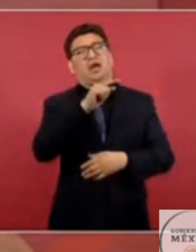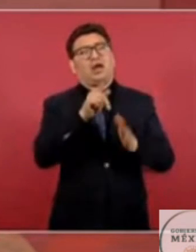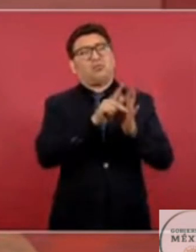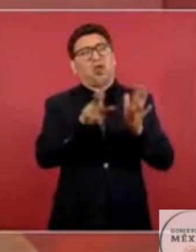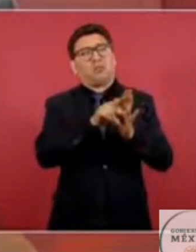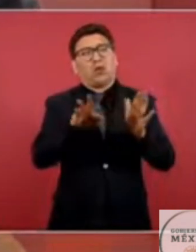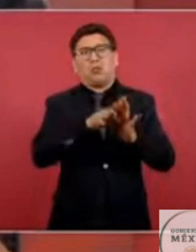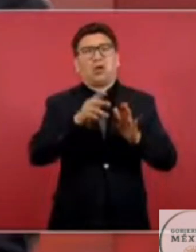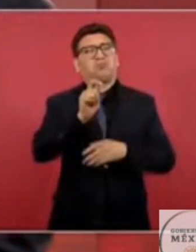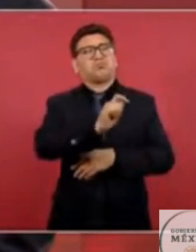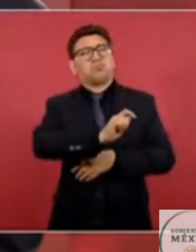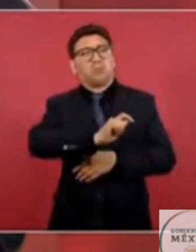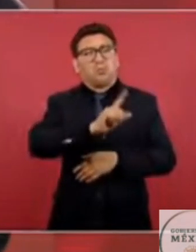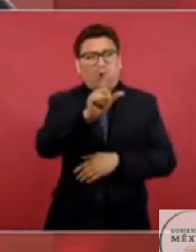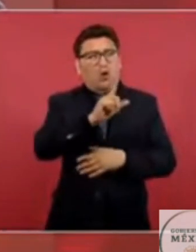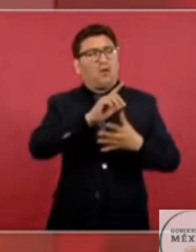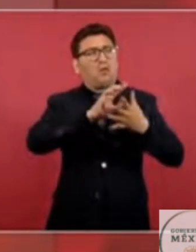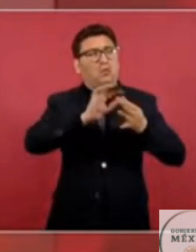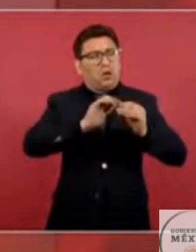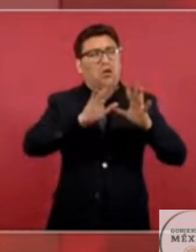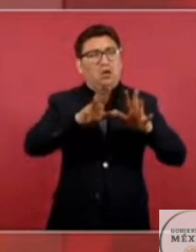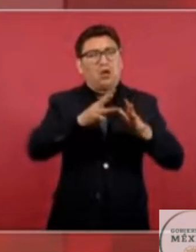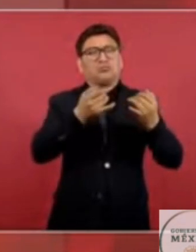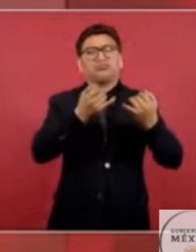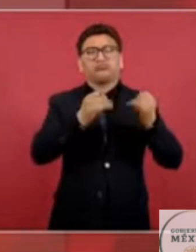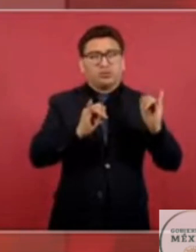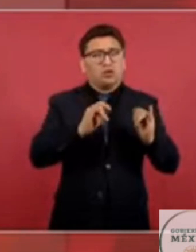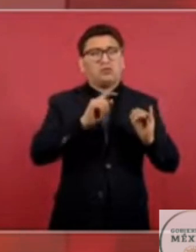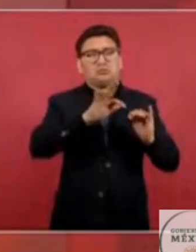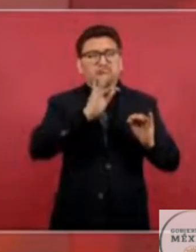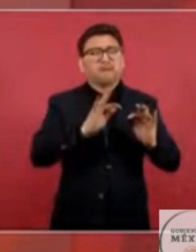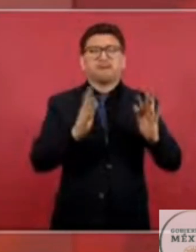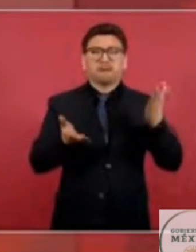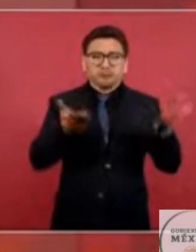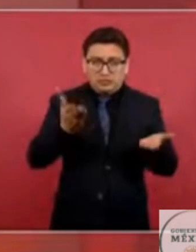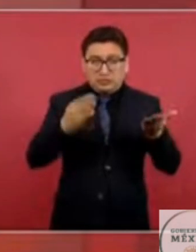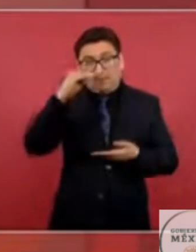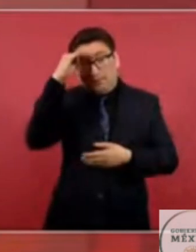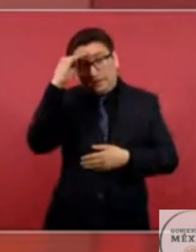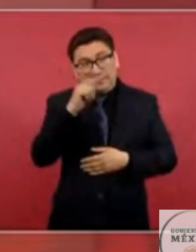información profesional, objetivo, independiente, equilibrado,